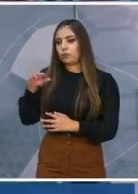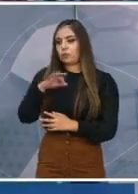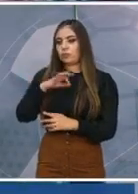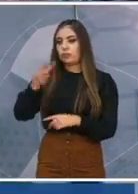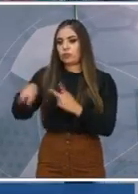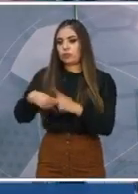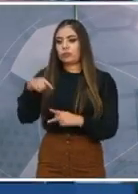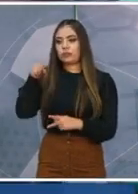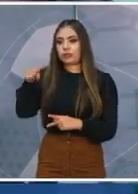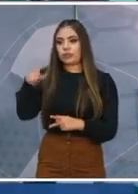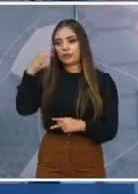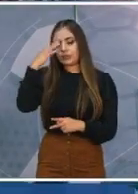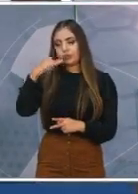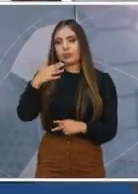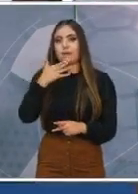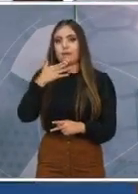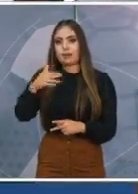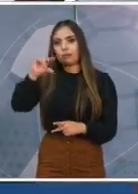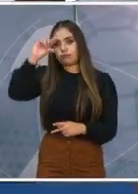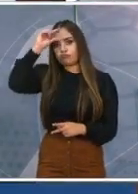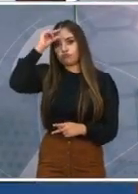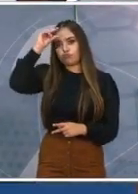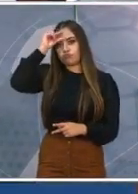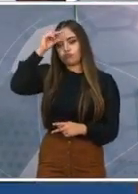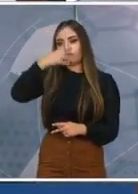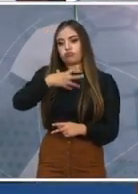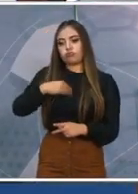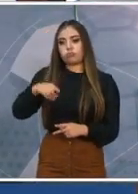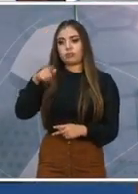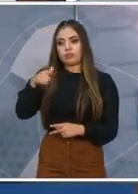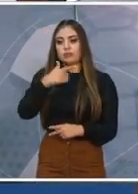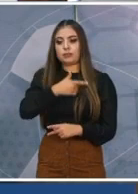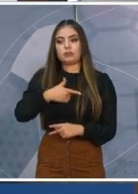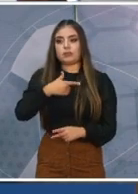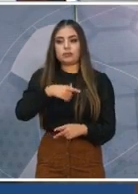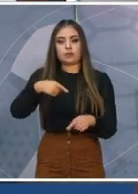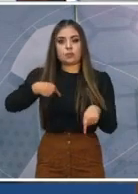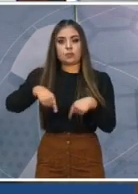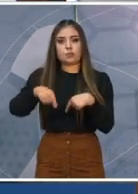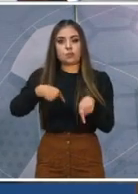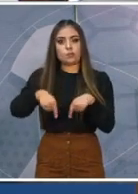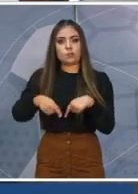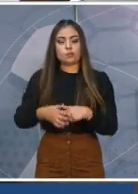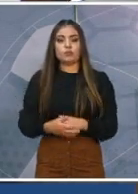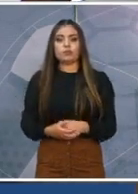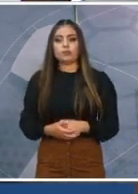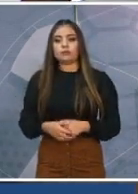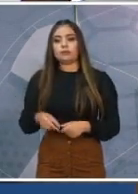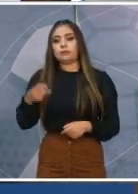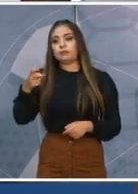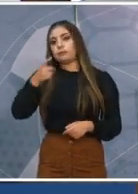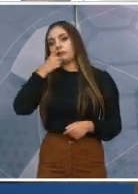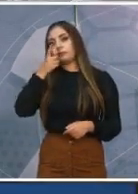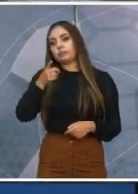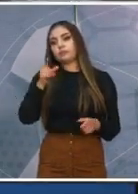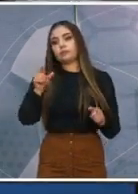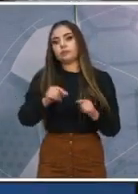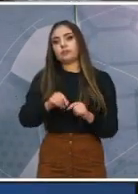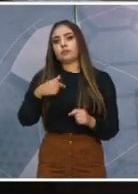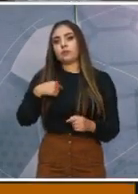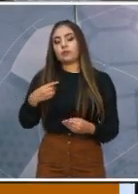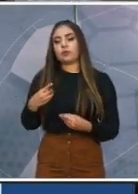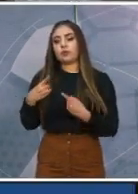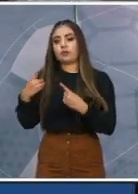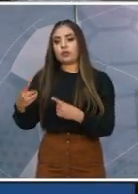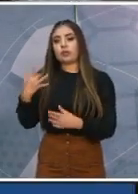de la joven por su gusto en el fútbol y otros deportes. Ella dice que solamente le va a dar 5,000 pesos a la niña, pero a mí se